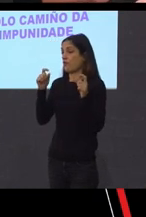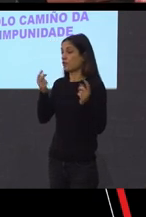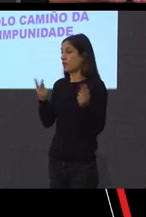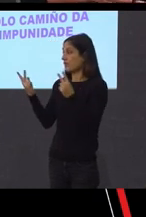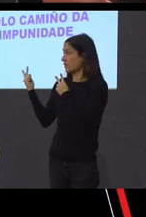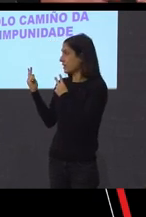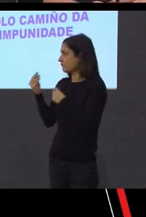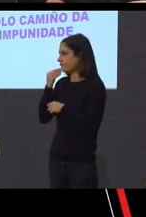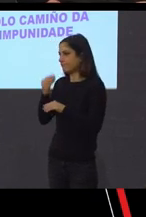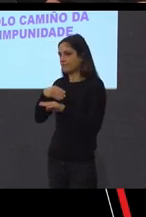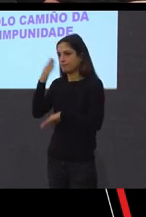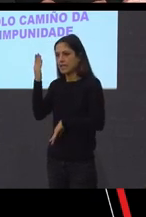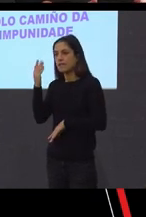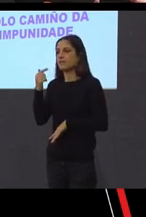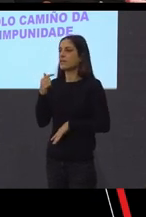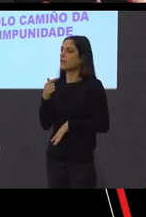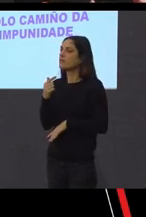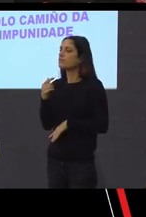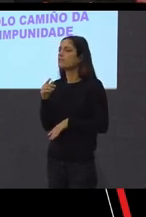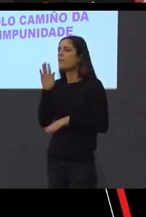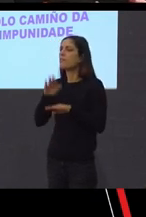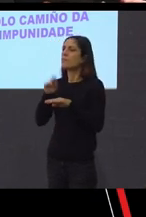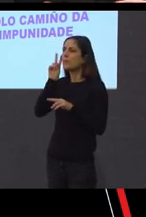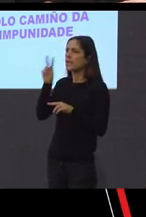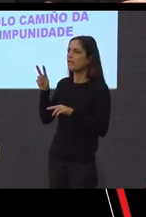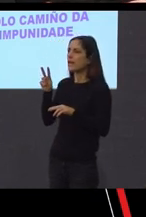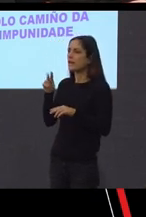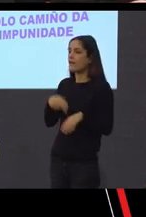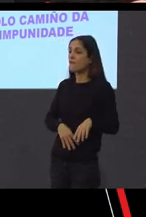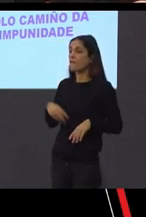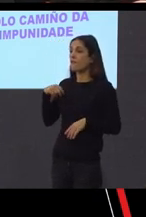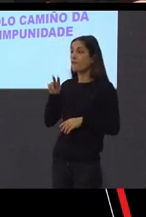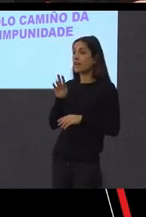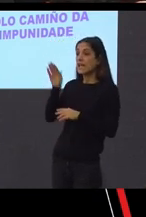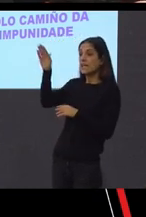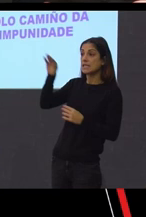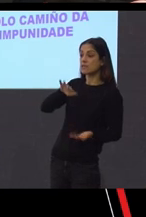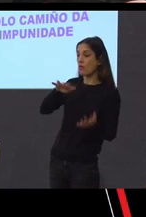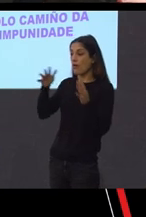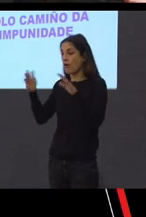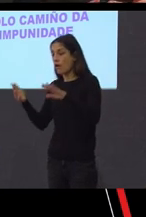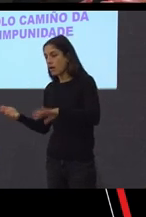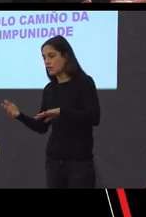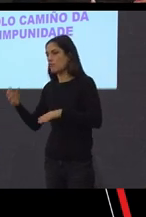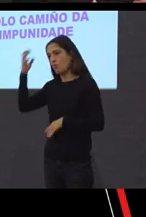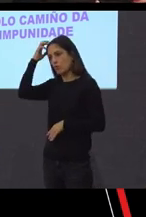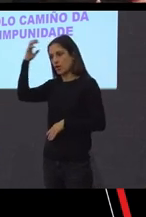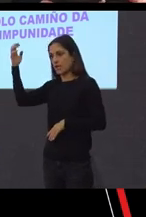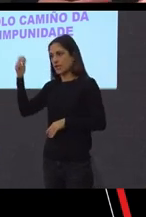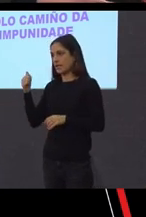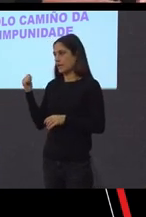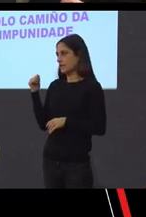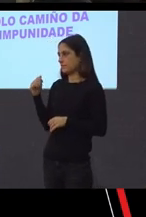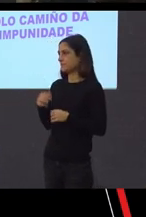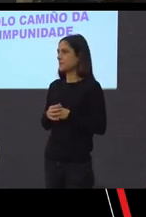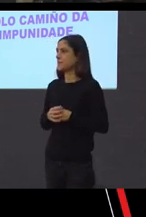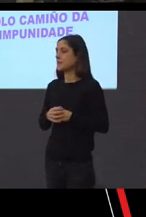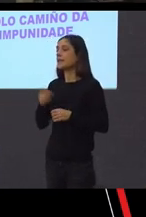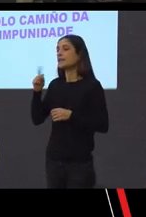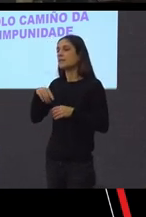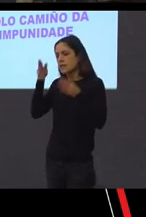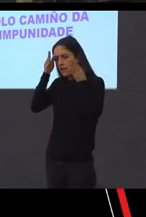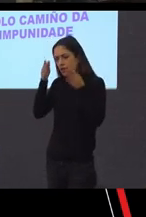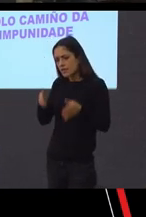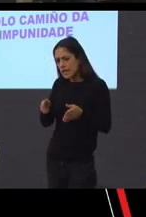magnífica de como se pasou do franquismo á monarquía hasta a actualidade, non? E nos vamos a centrar tamén no tema